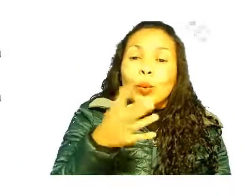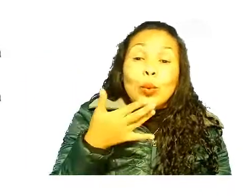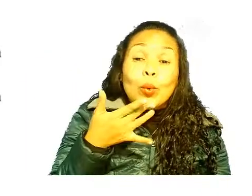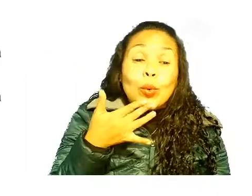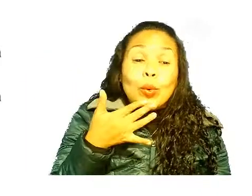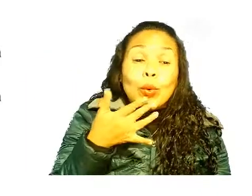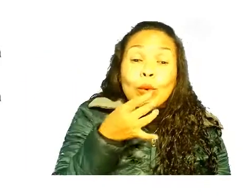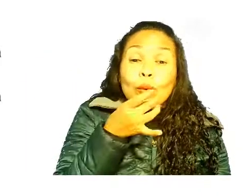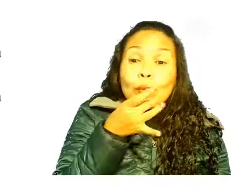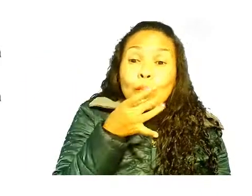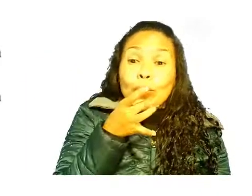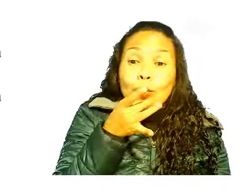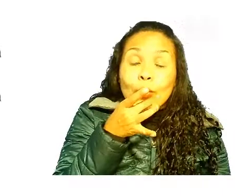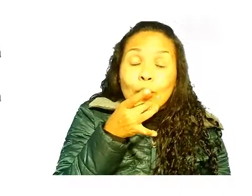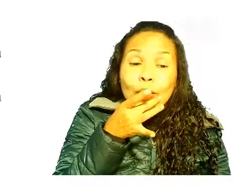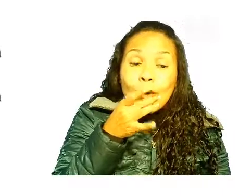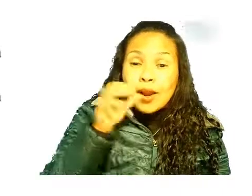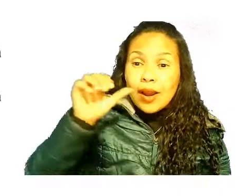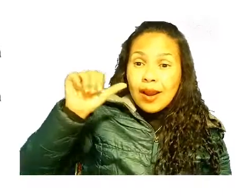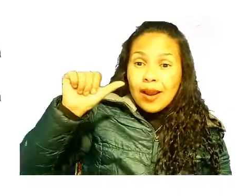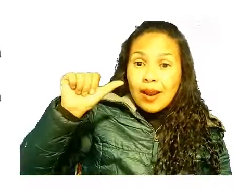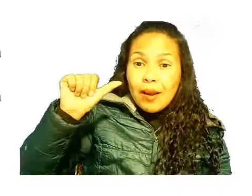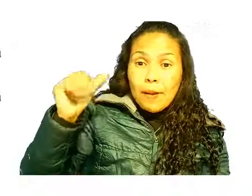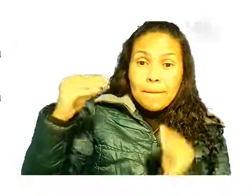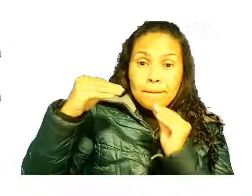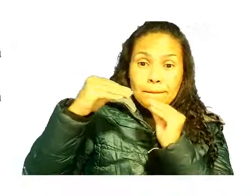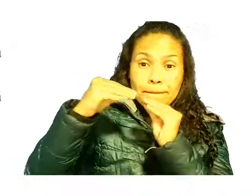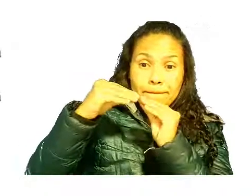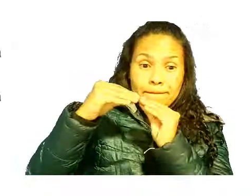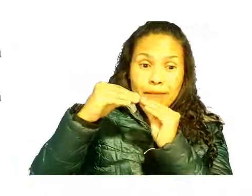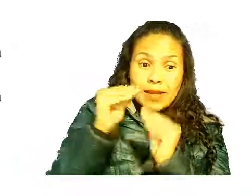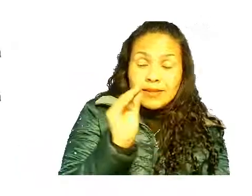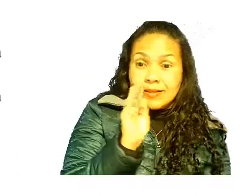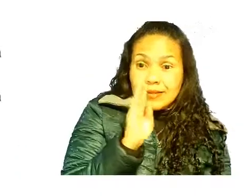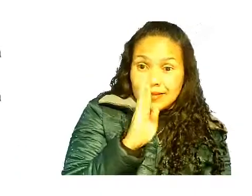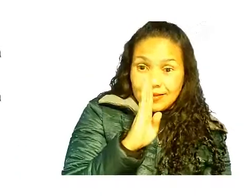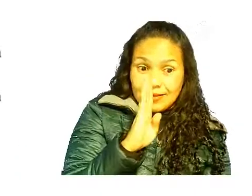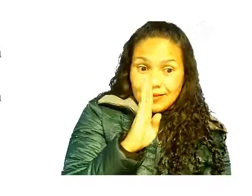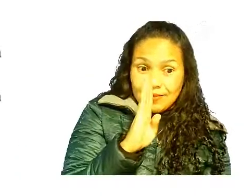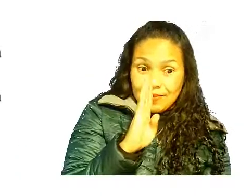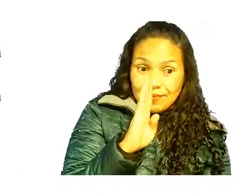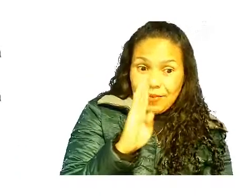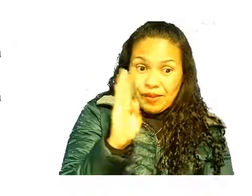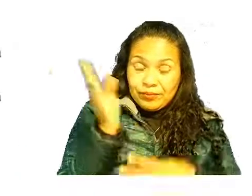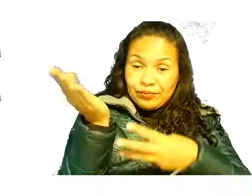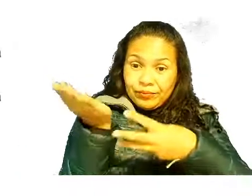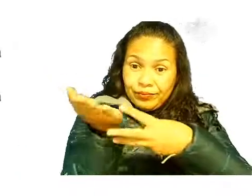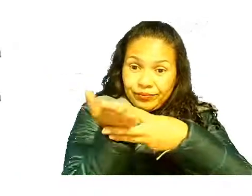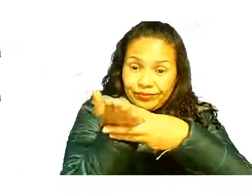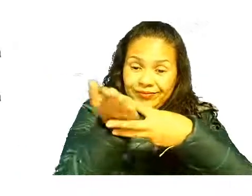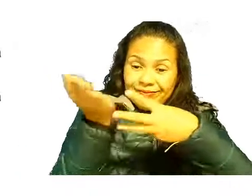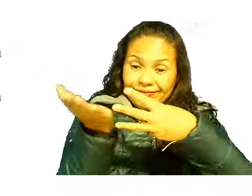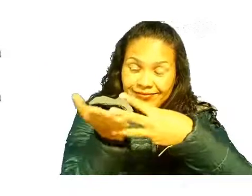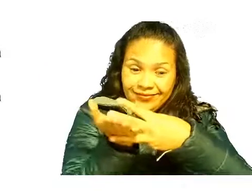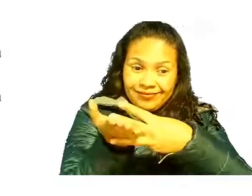que está en morado, que es A más B. Ese A más B sería nuestro factor común,